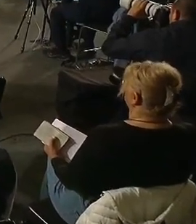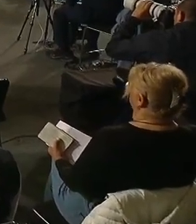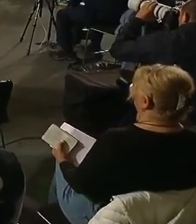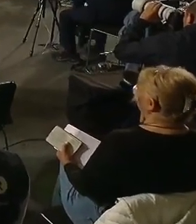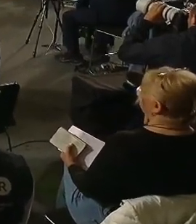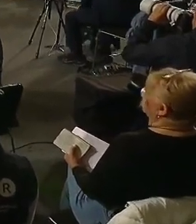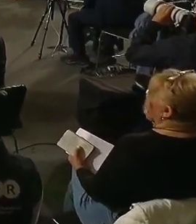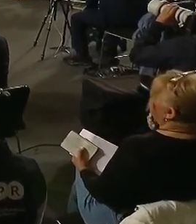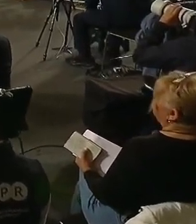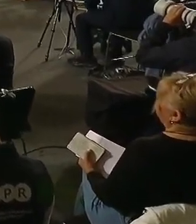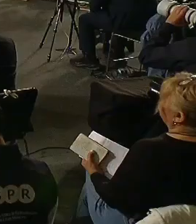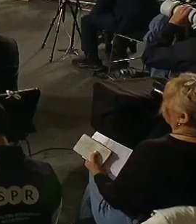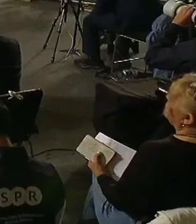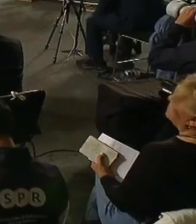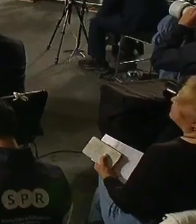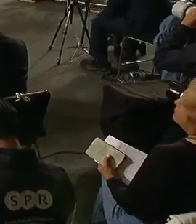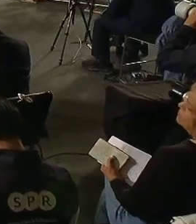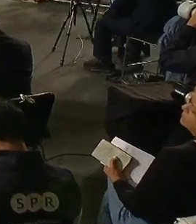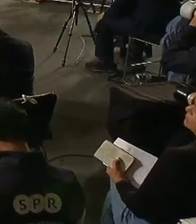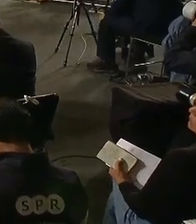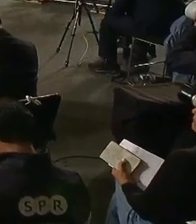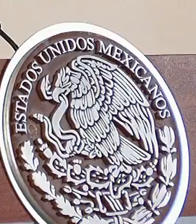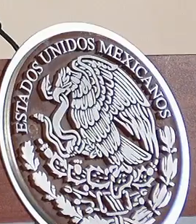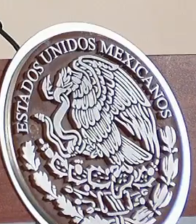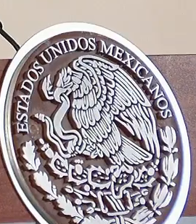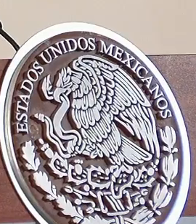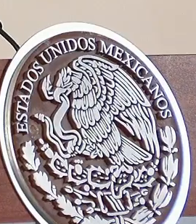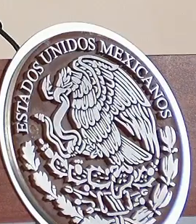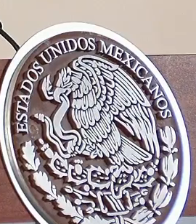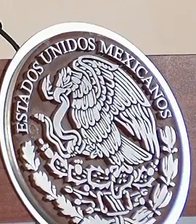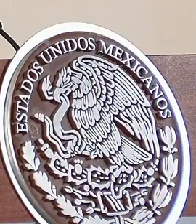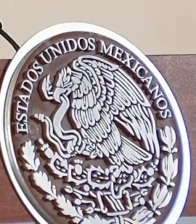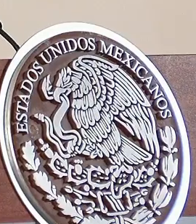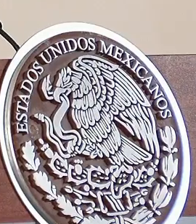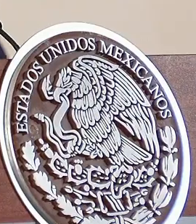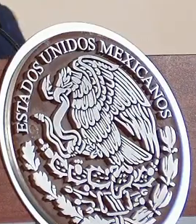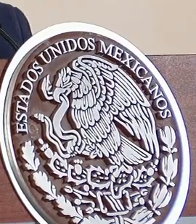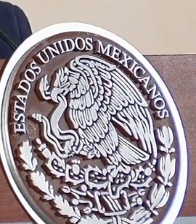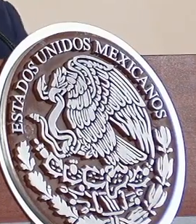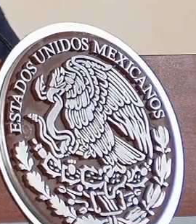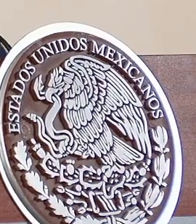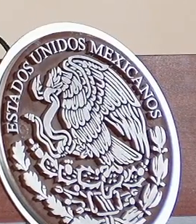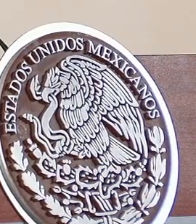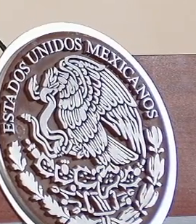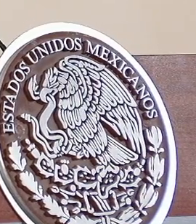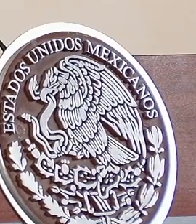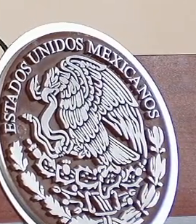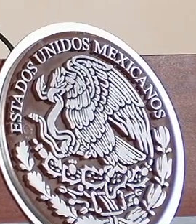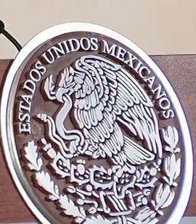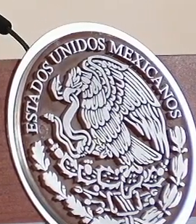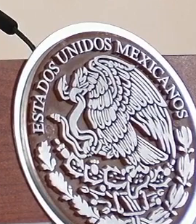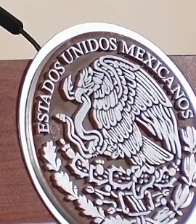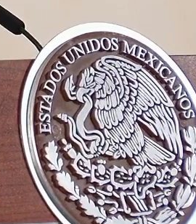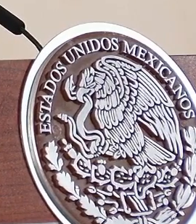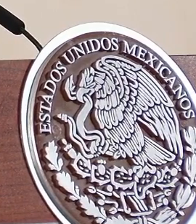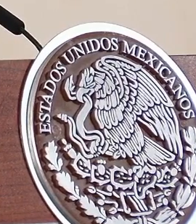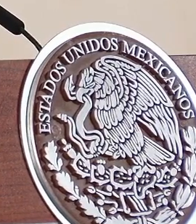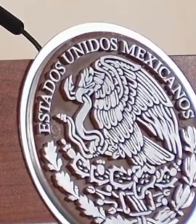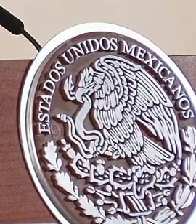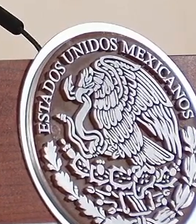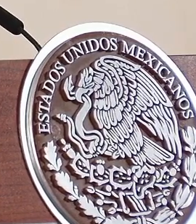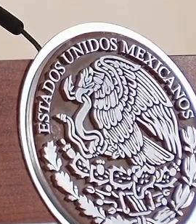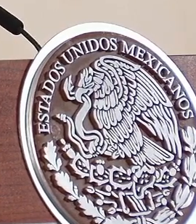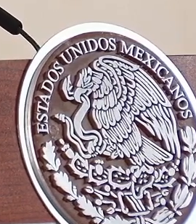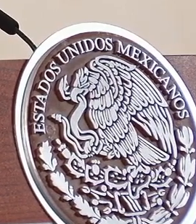el informe, de la Coordinación Nacional de Protección Civil, del Gabinete de Seguridad, el informe